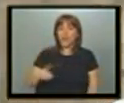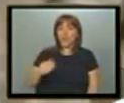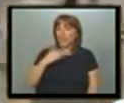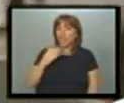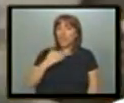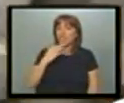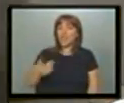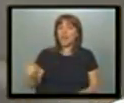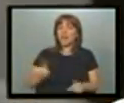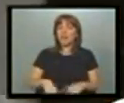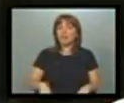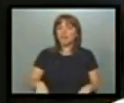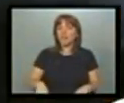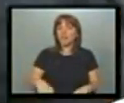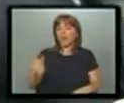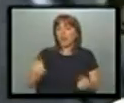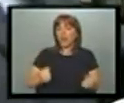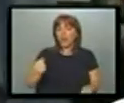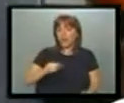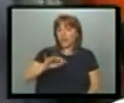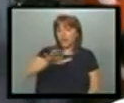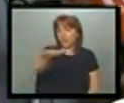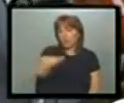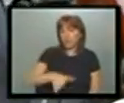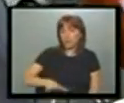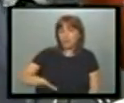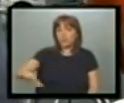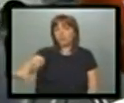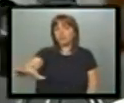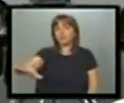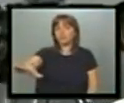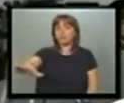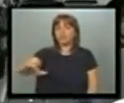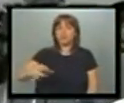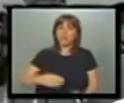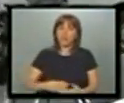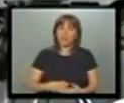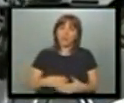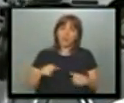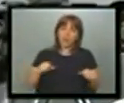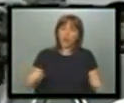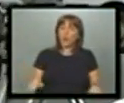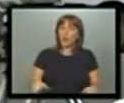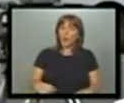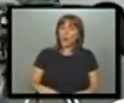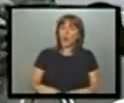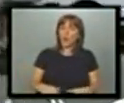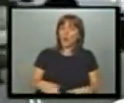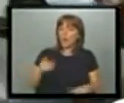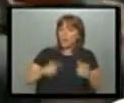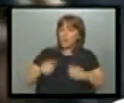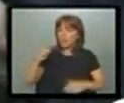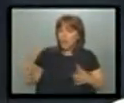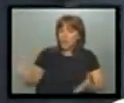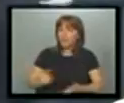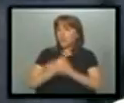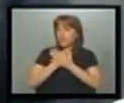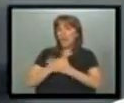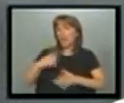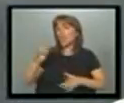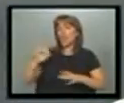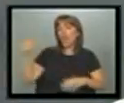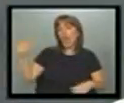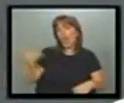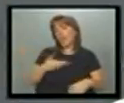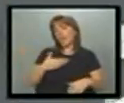que pasó. El auto se metió adentro, ve la frenada, el auto se metió adentro del negocio. ¿Atropelló a alguna persona? No, a nadie, ningún herido. Bueno, por